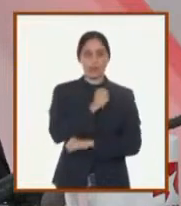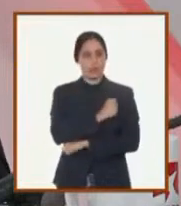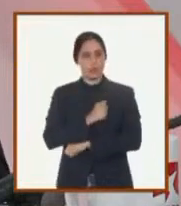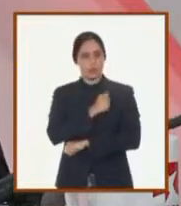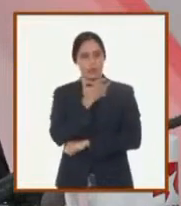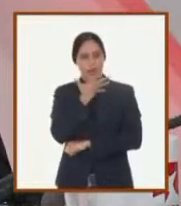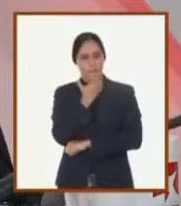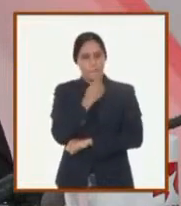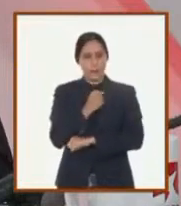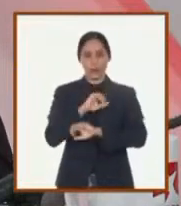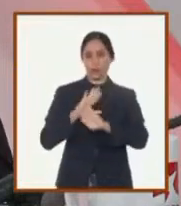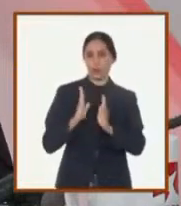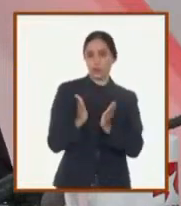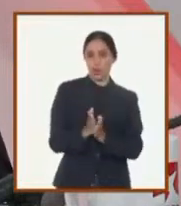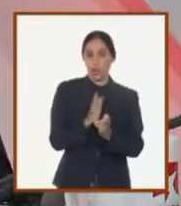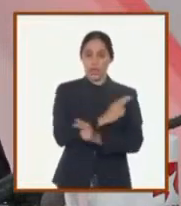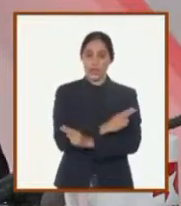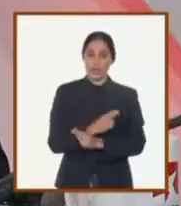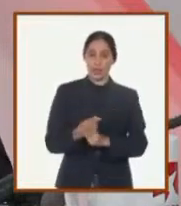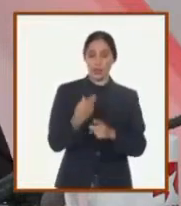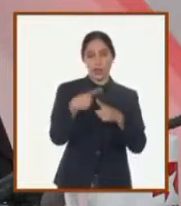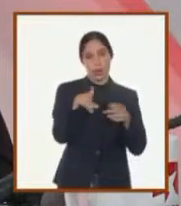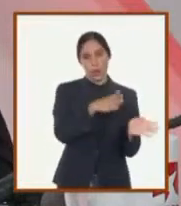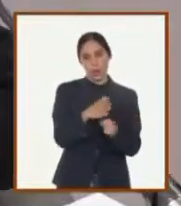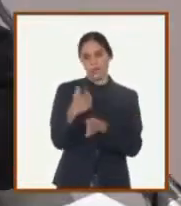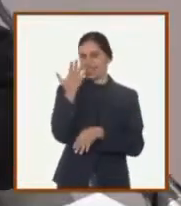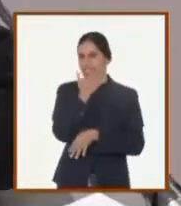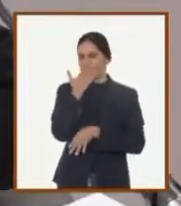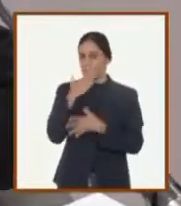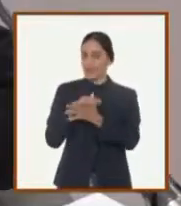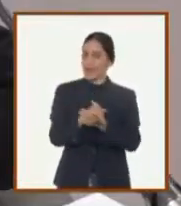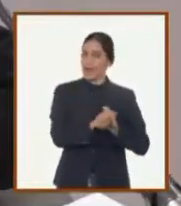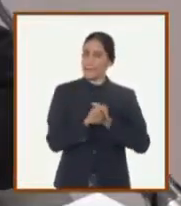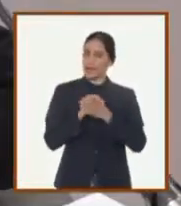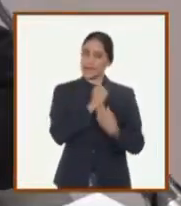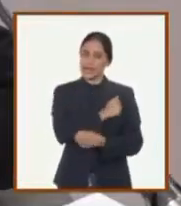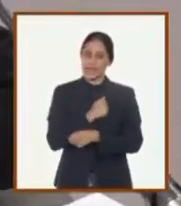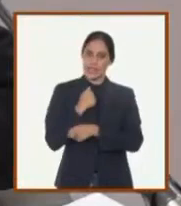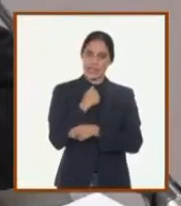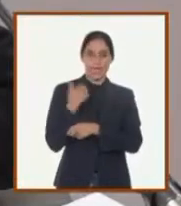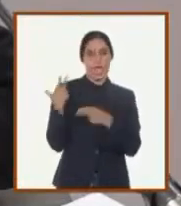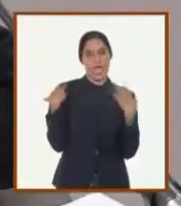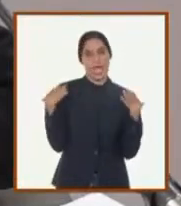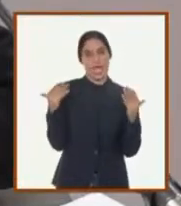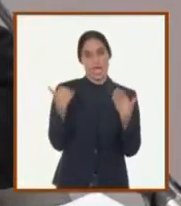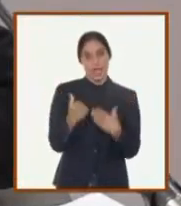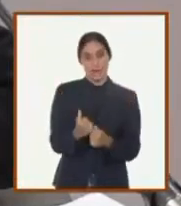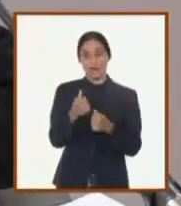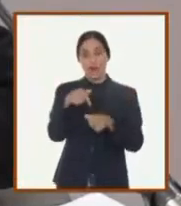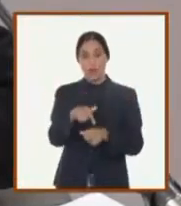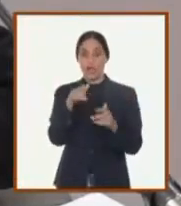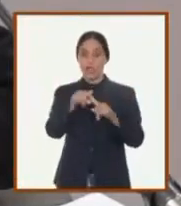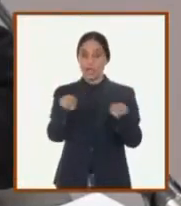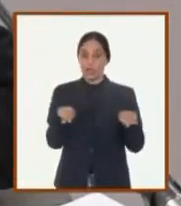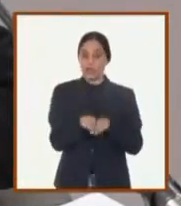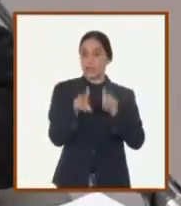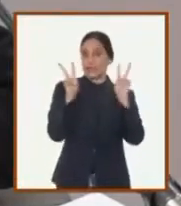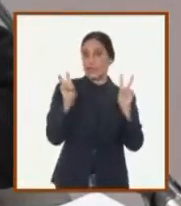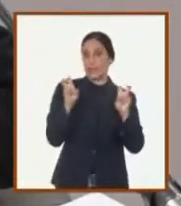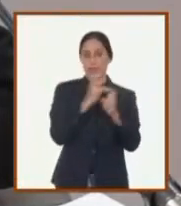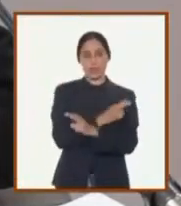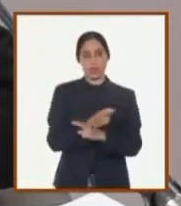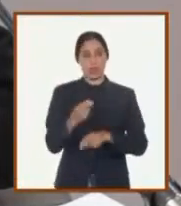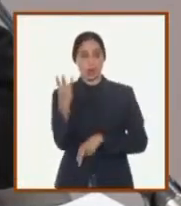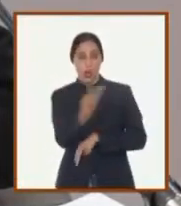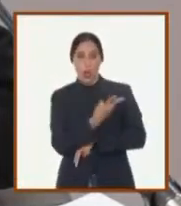historia y también me acompaña otra querida amiga belquis Doménico García jefa del departamento editorial de esta oficina de asuntos históricos con ellos